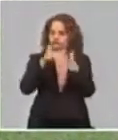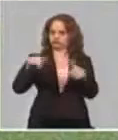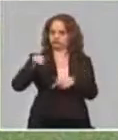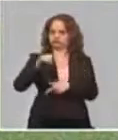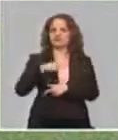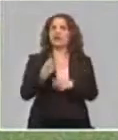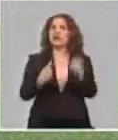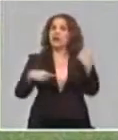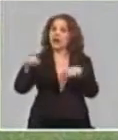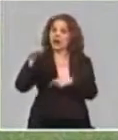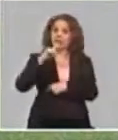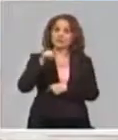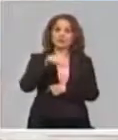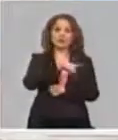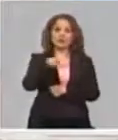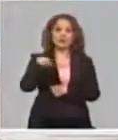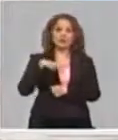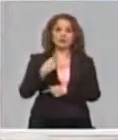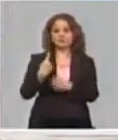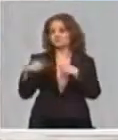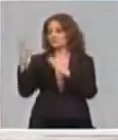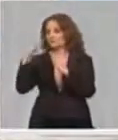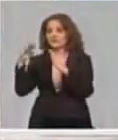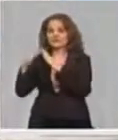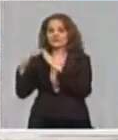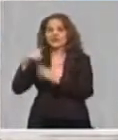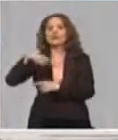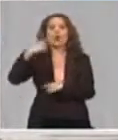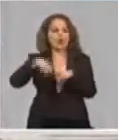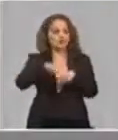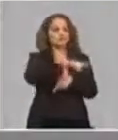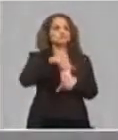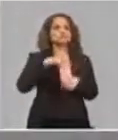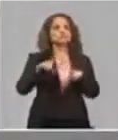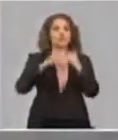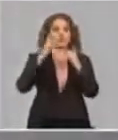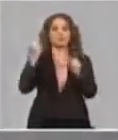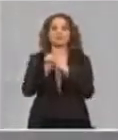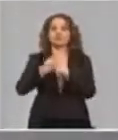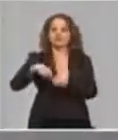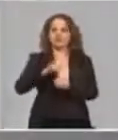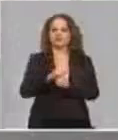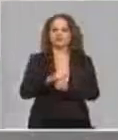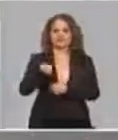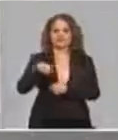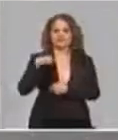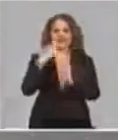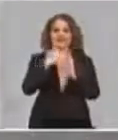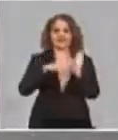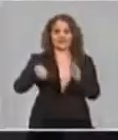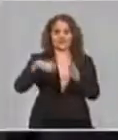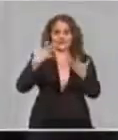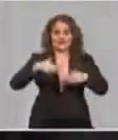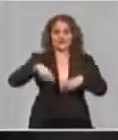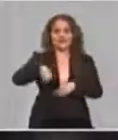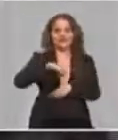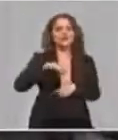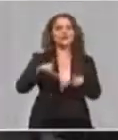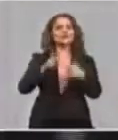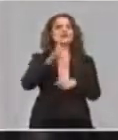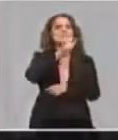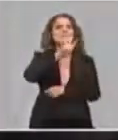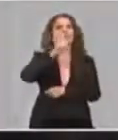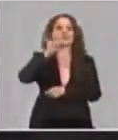asumir las responsabilidades de los que no estaban. La fábrica de cemento Siguaney celebra este mes su aniversario 49 y lo hace cumpliendo